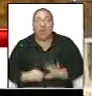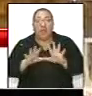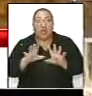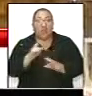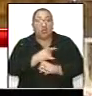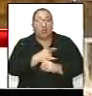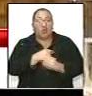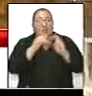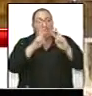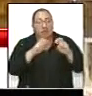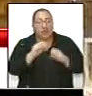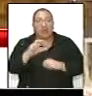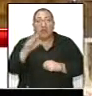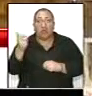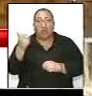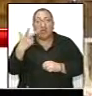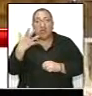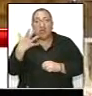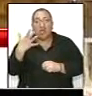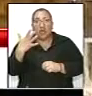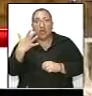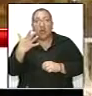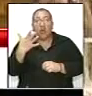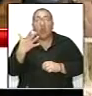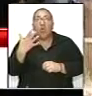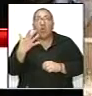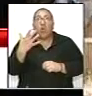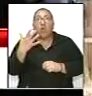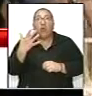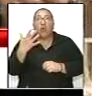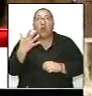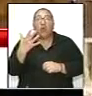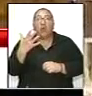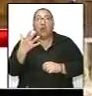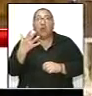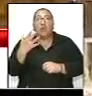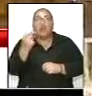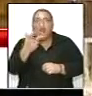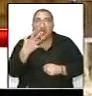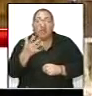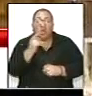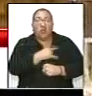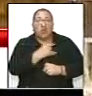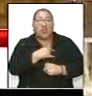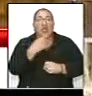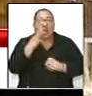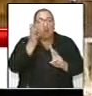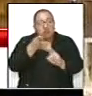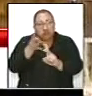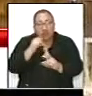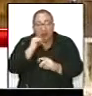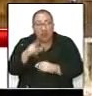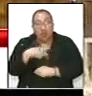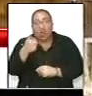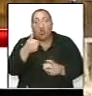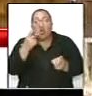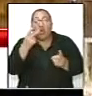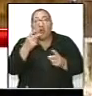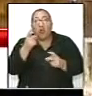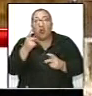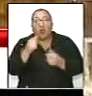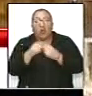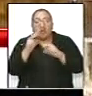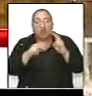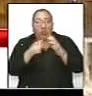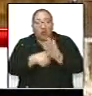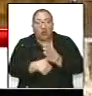presencial, 35 universidades con plan de educación requerido, 10 con plan de educación aprobado, una con revisión documentaria desfavorable y